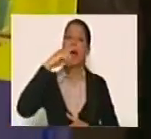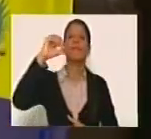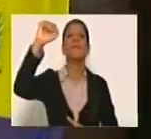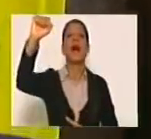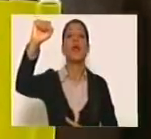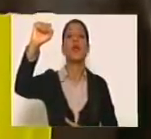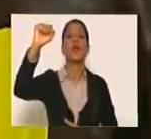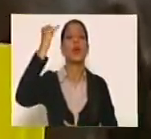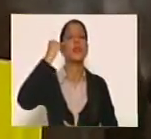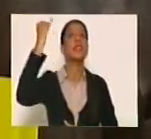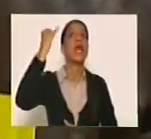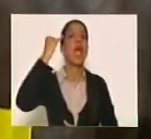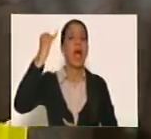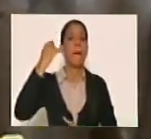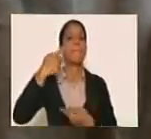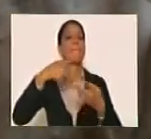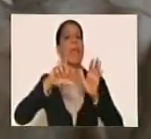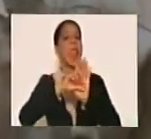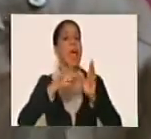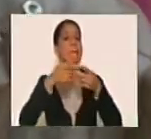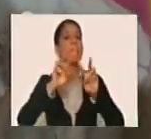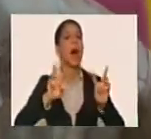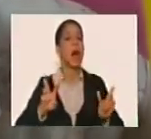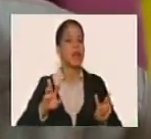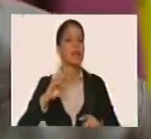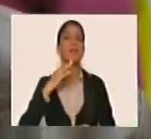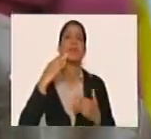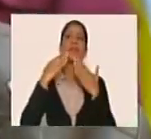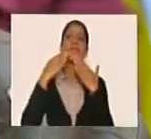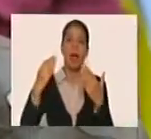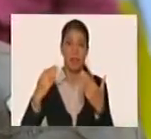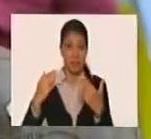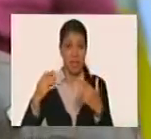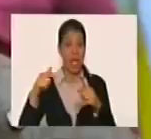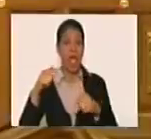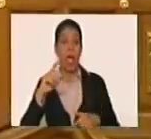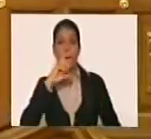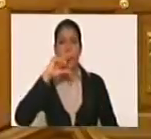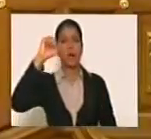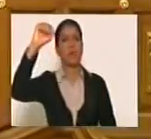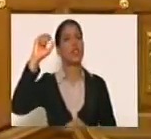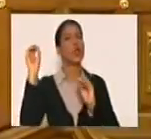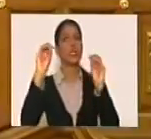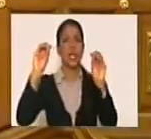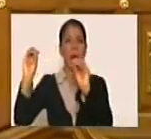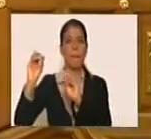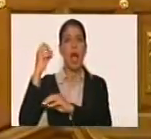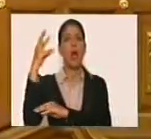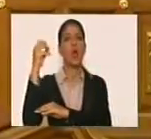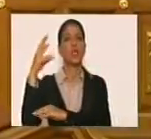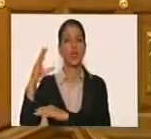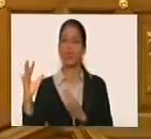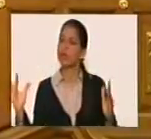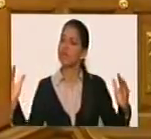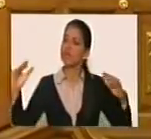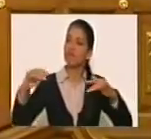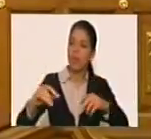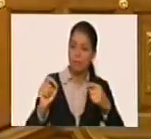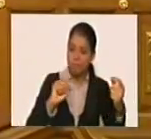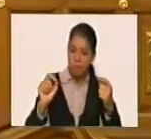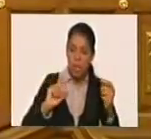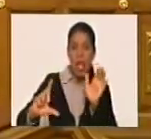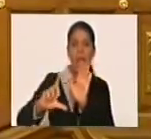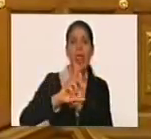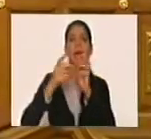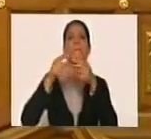que trajo esta ley a la Asamblea Constituyente, que convocó a la Asamblea Constituyente para la paz.